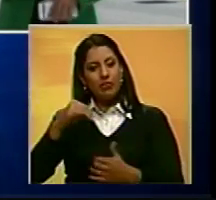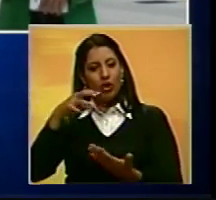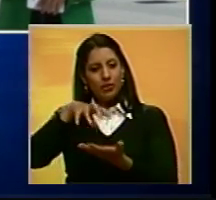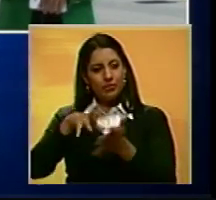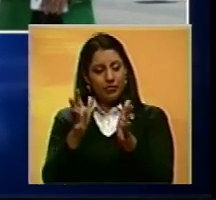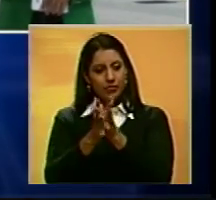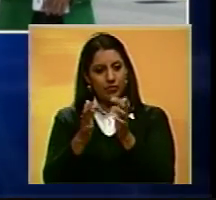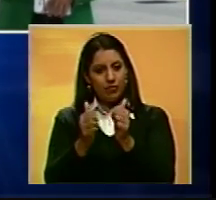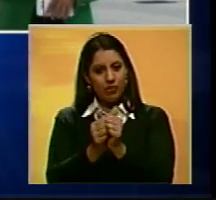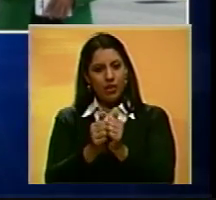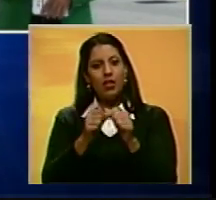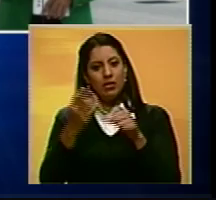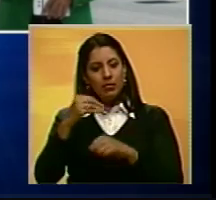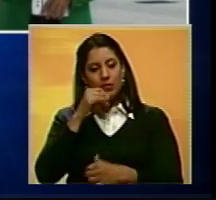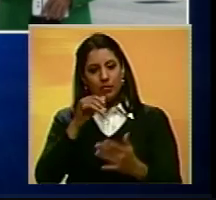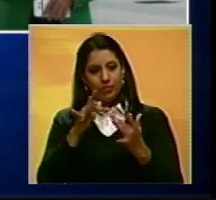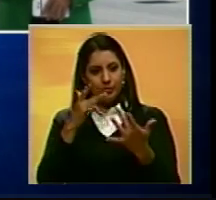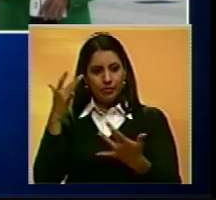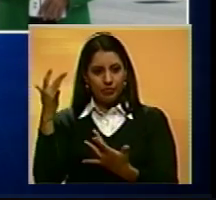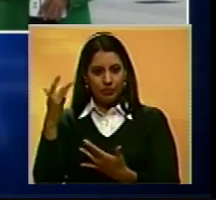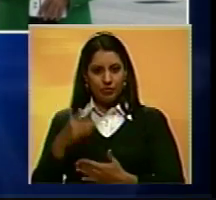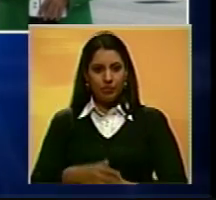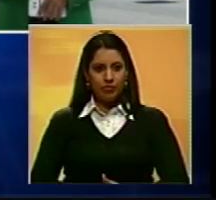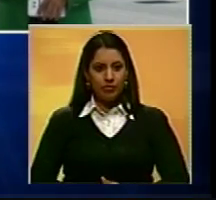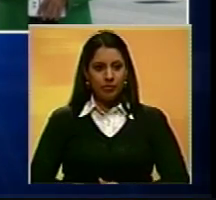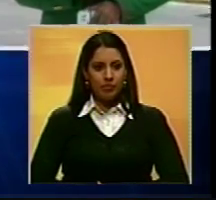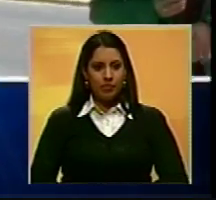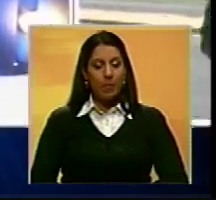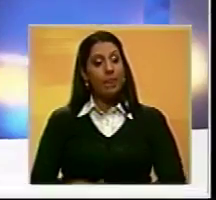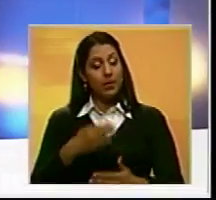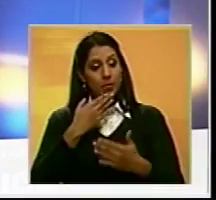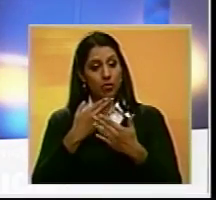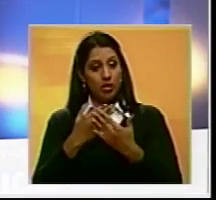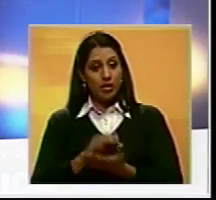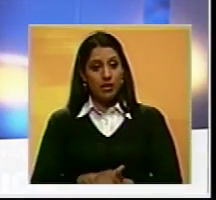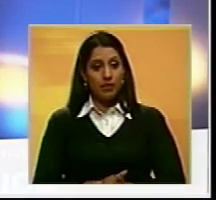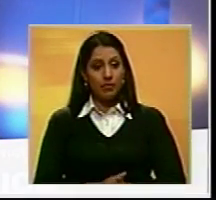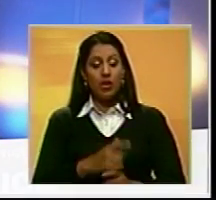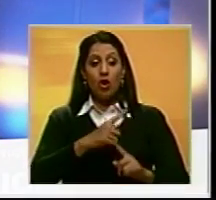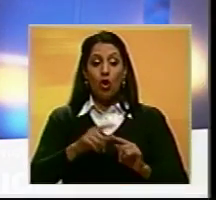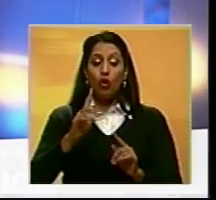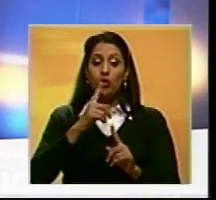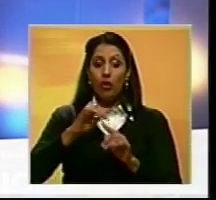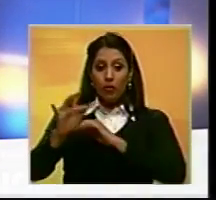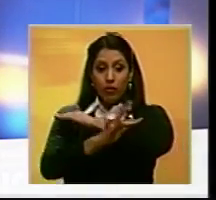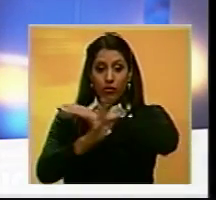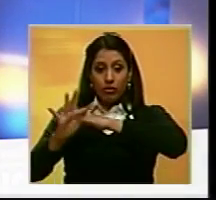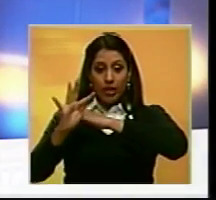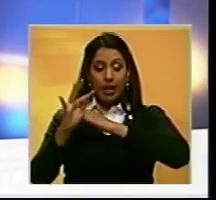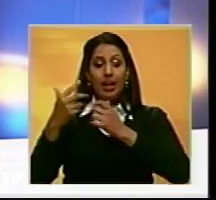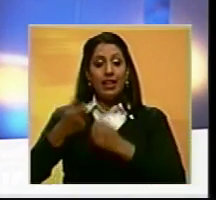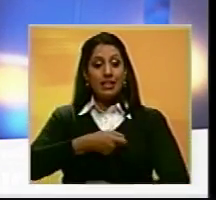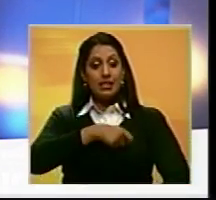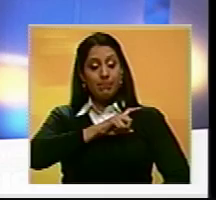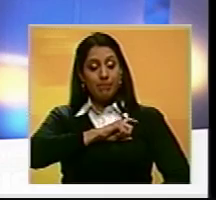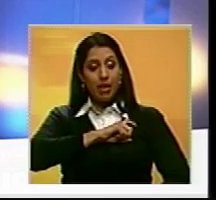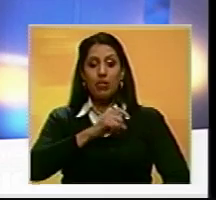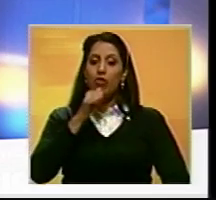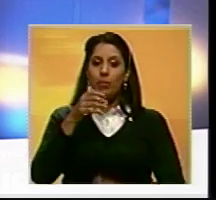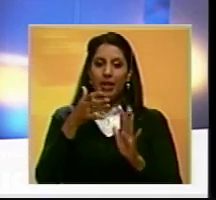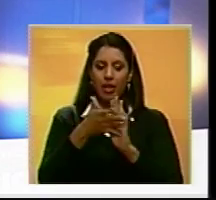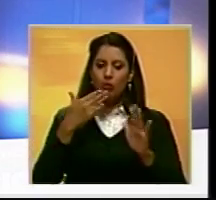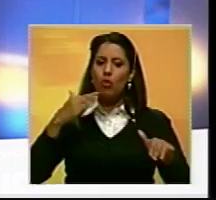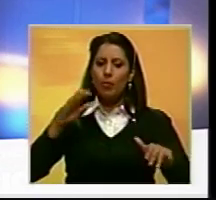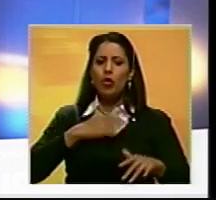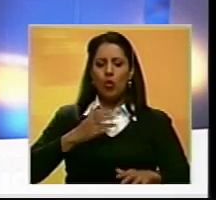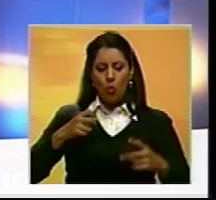estado Anzoátegui, y con ella retornamos el pase al estudio. Muchísimas gracias, Nina. Más allá de nuestras fronteras, en España, Mariano Rajoy se